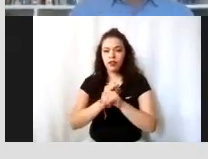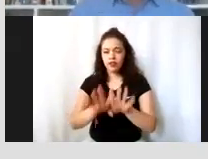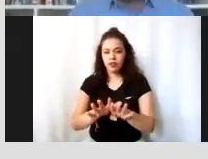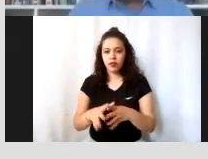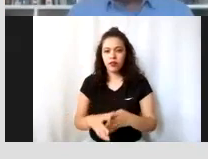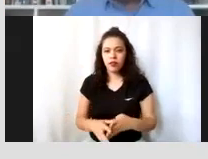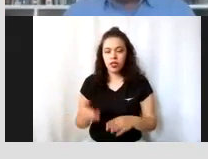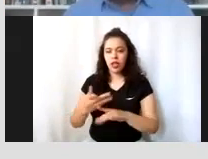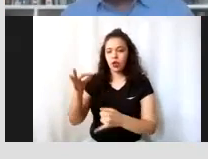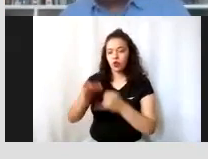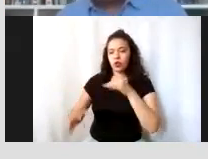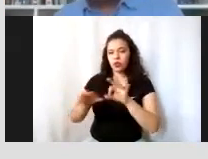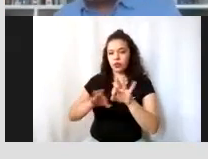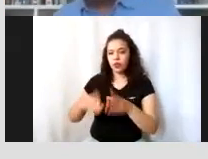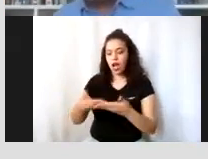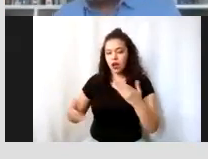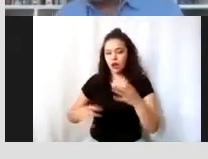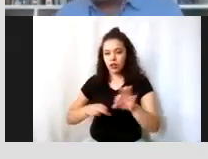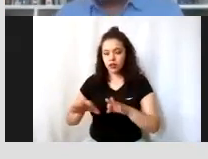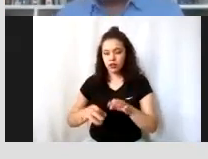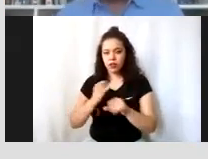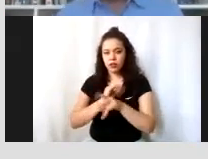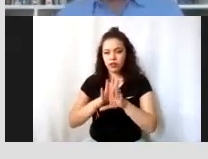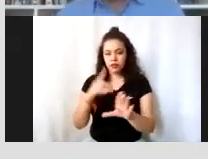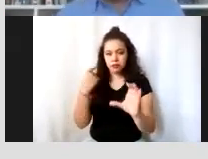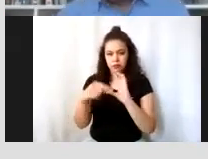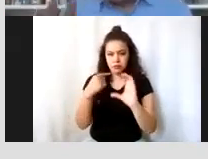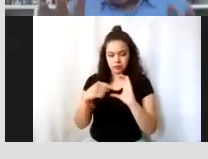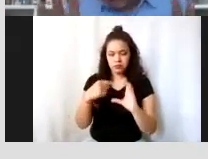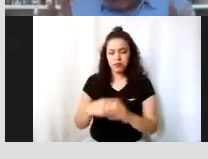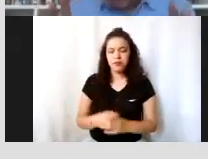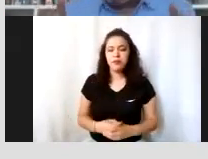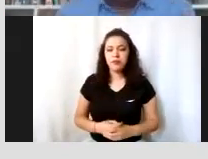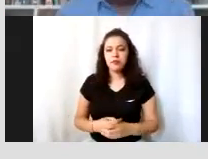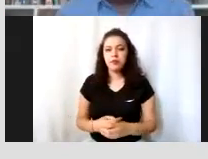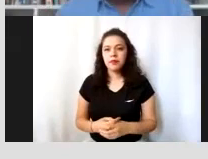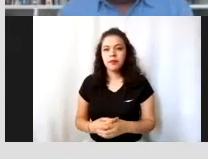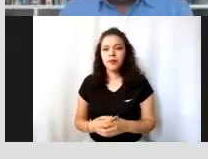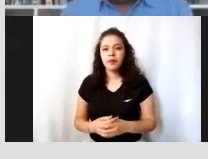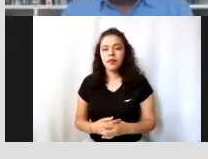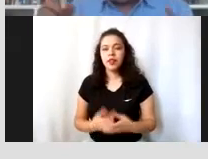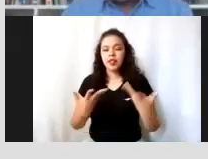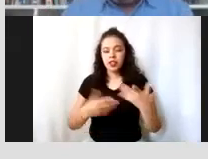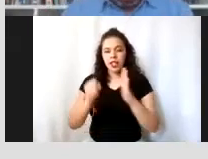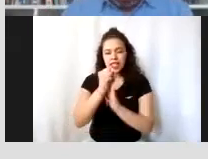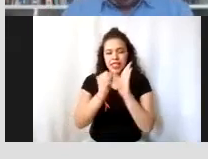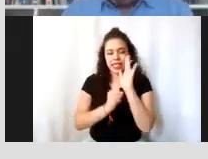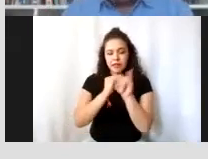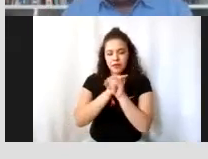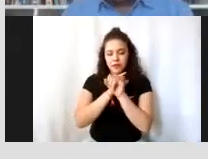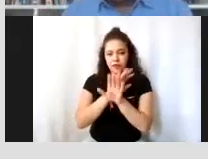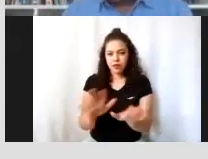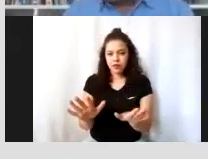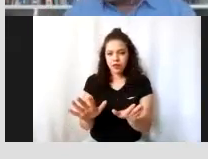último trabajo actual, datos electrónicos, correo electrónico personal. Digamos, este es un sistema de datos, repito, no tienen